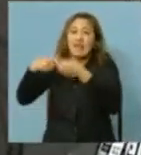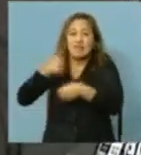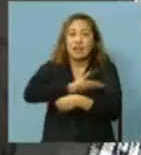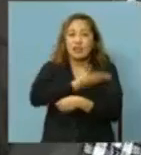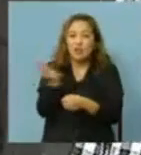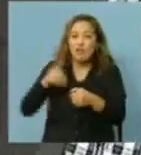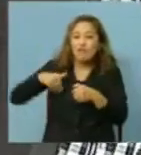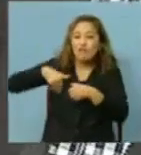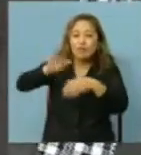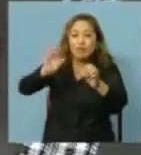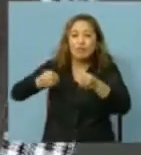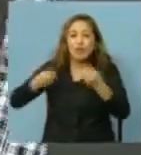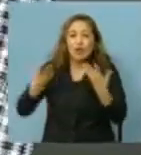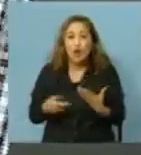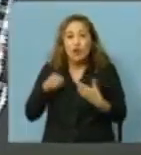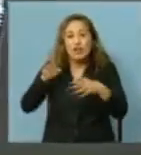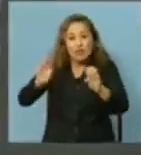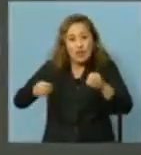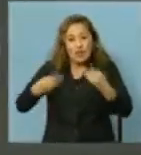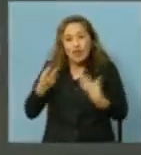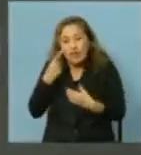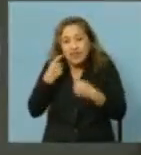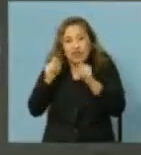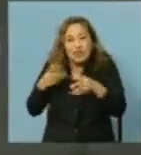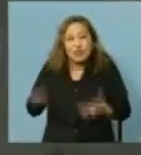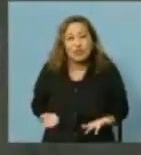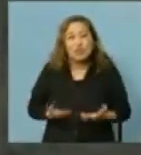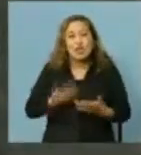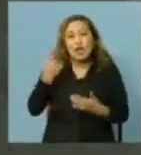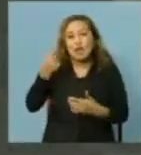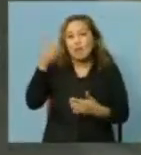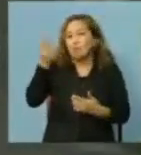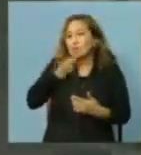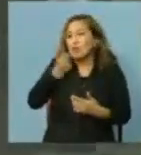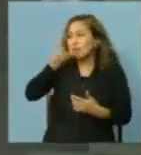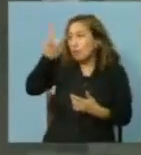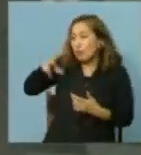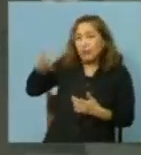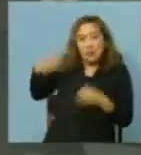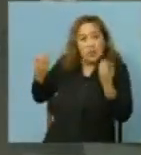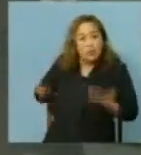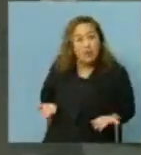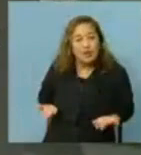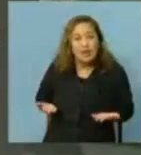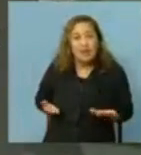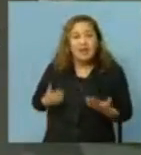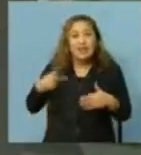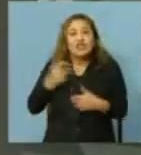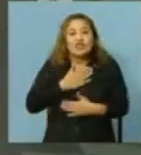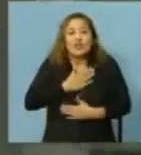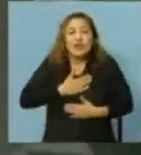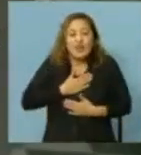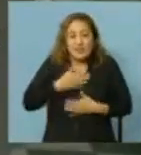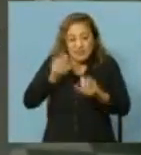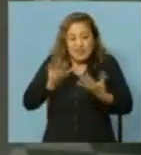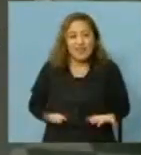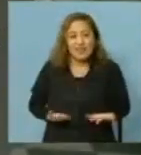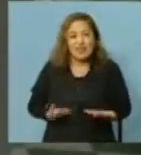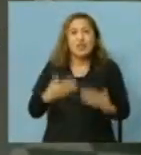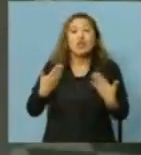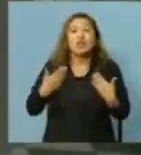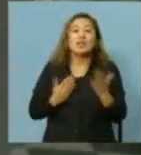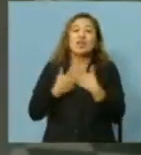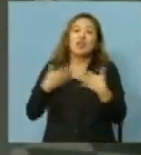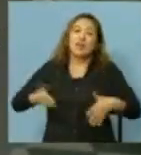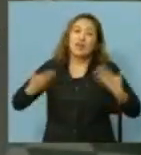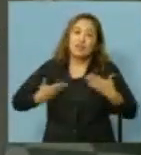tengan un futuro mejor y poder mejorar la calidad de vida. Y tenemos muy buenos ejemplos con nuestros alumnos, por eso es lo que nos hace sentir útil y con ganas de